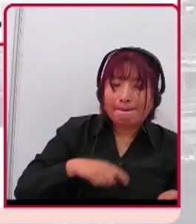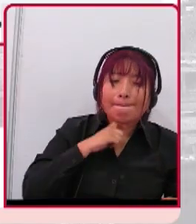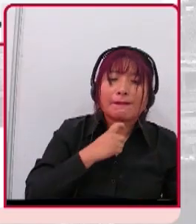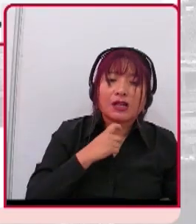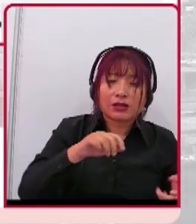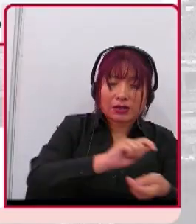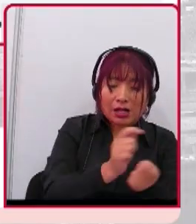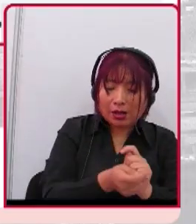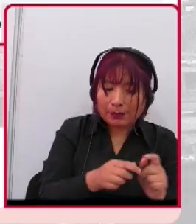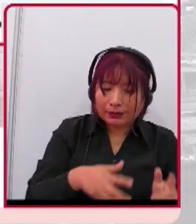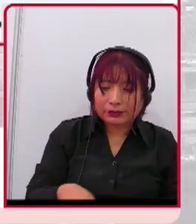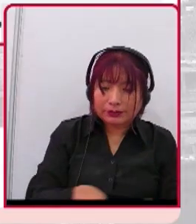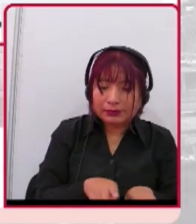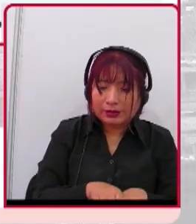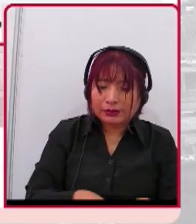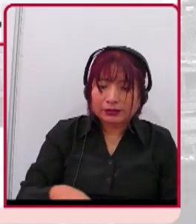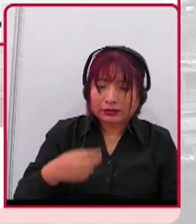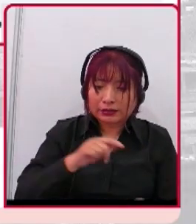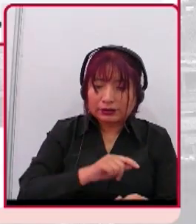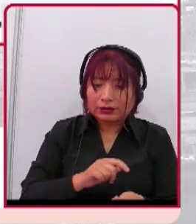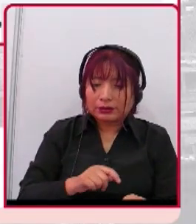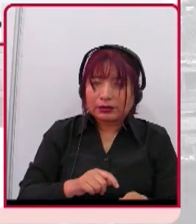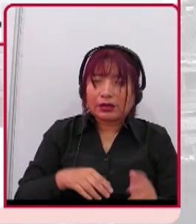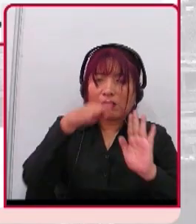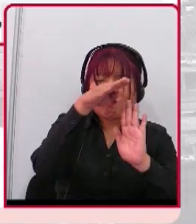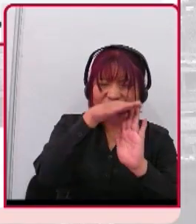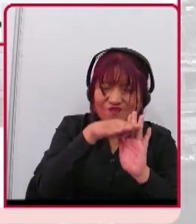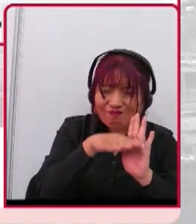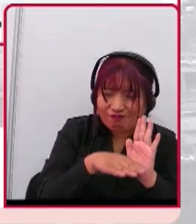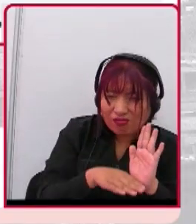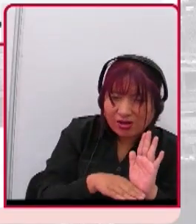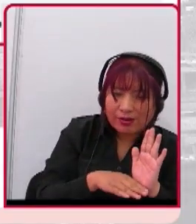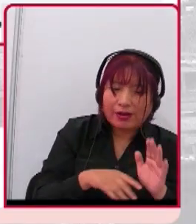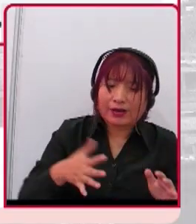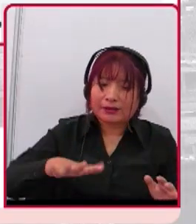alta competencia, ese rendimiento se reducía y